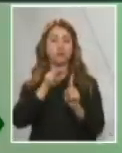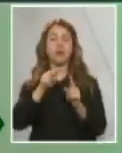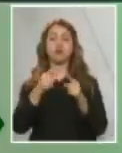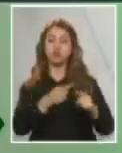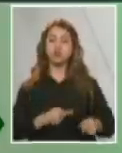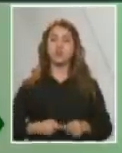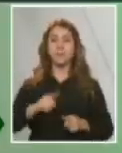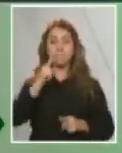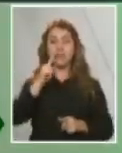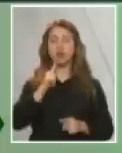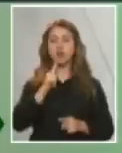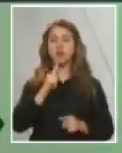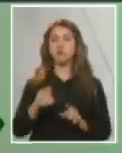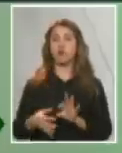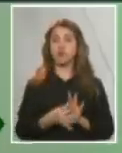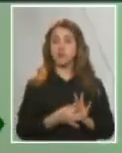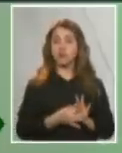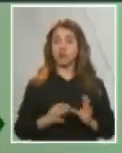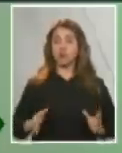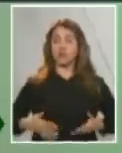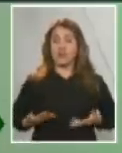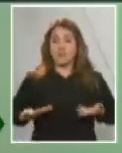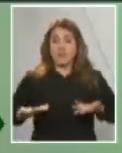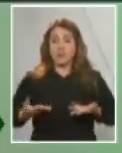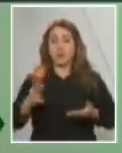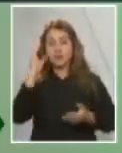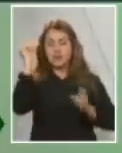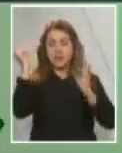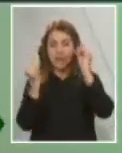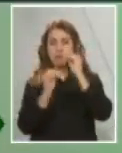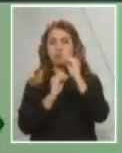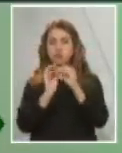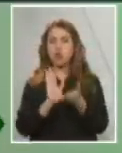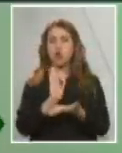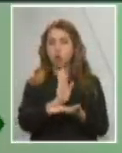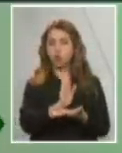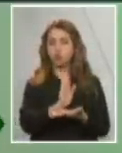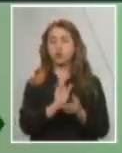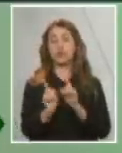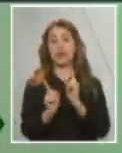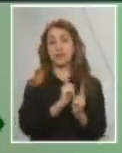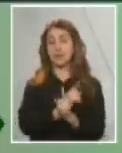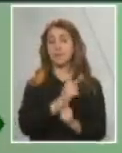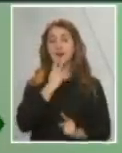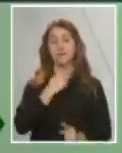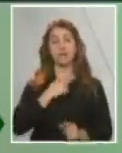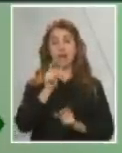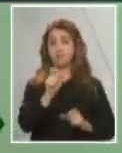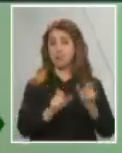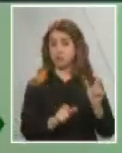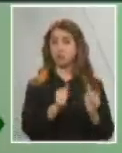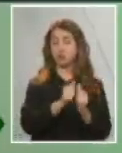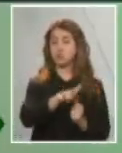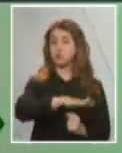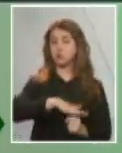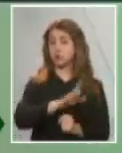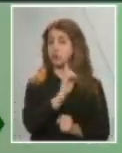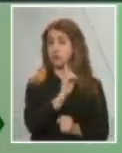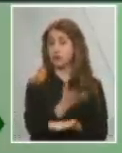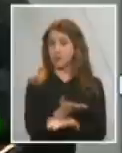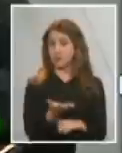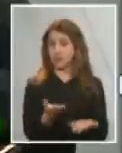que su razón de ser es crear productos que le cambian la vida a la gente, a las personas en situación de